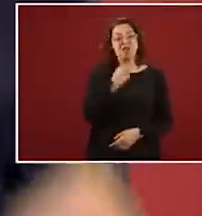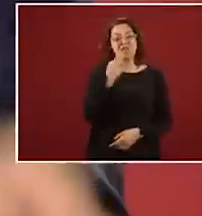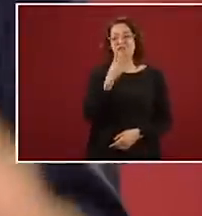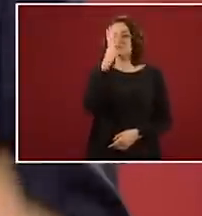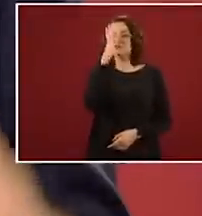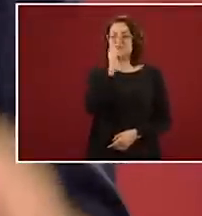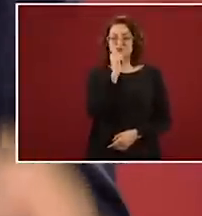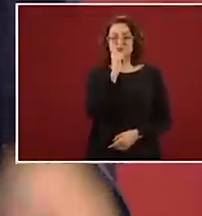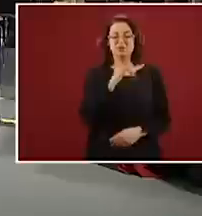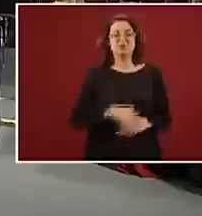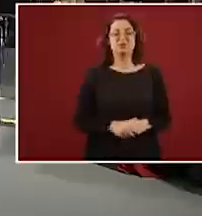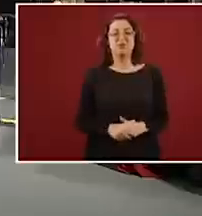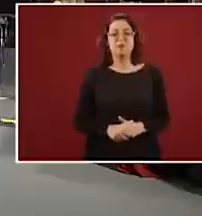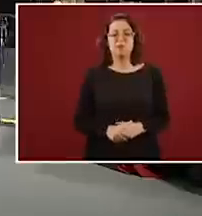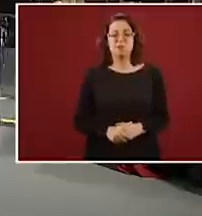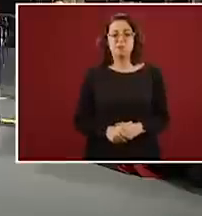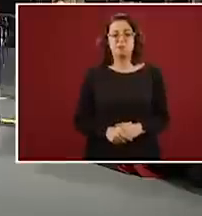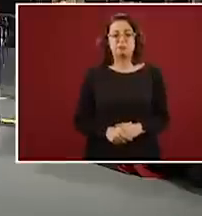Entonces,